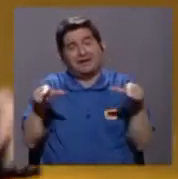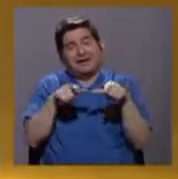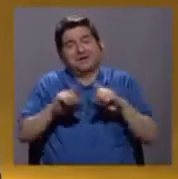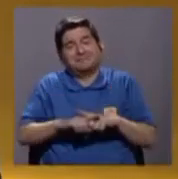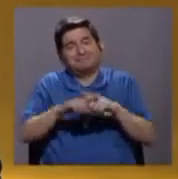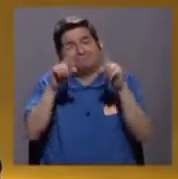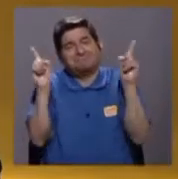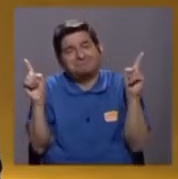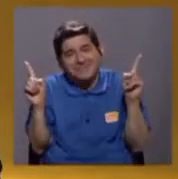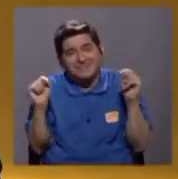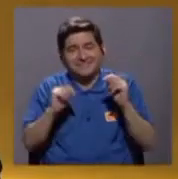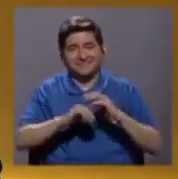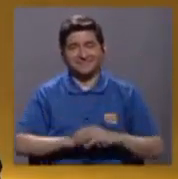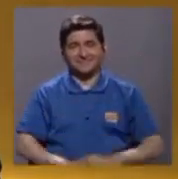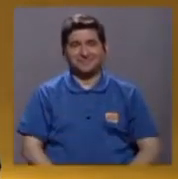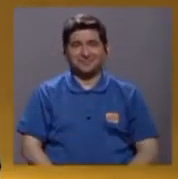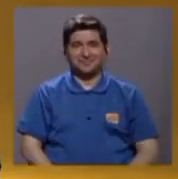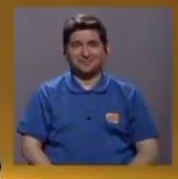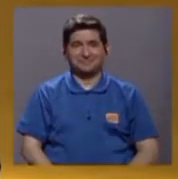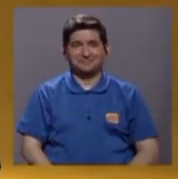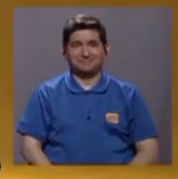pero